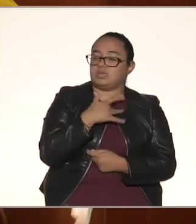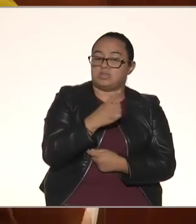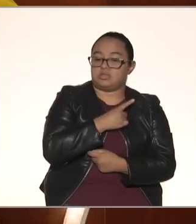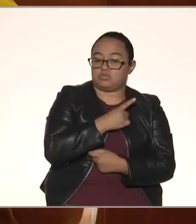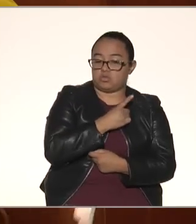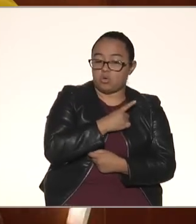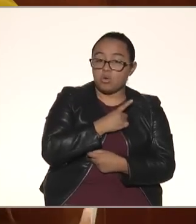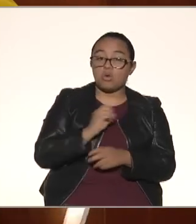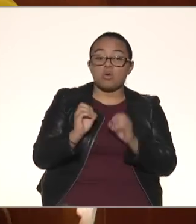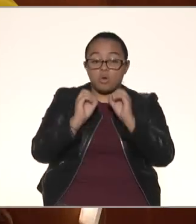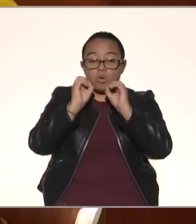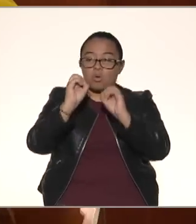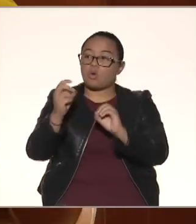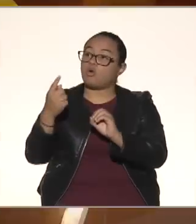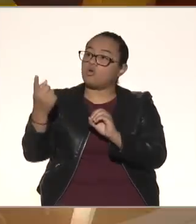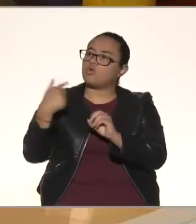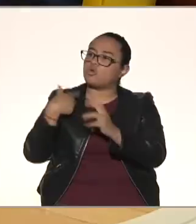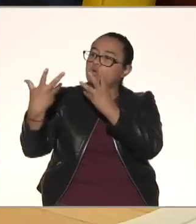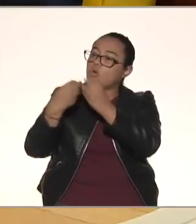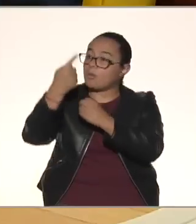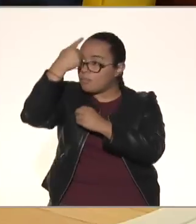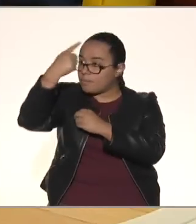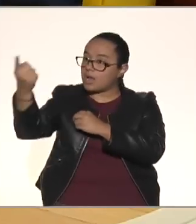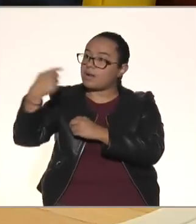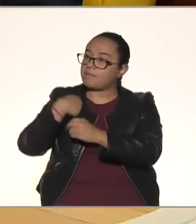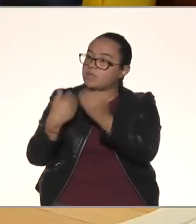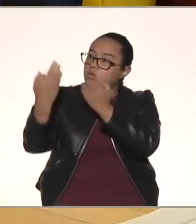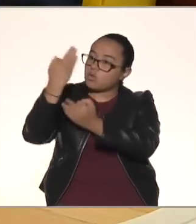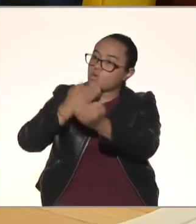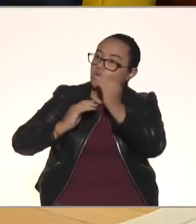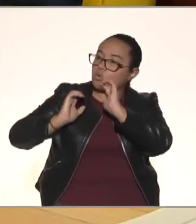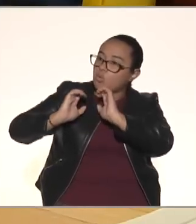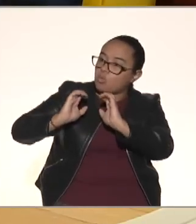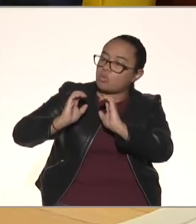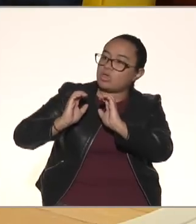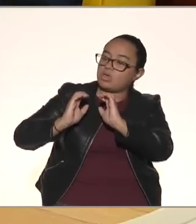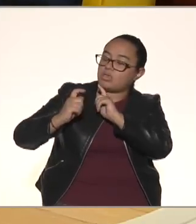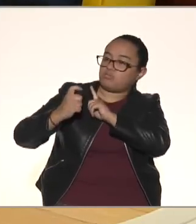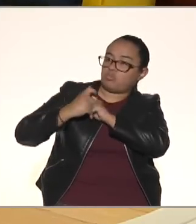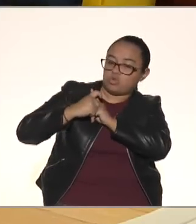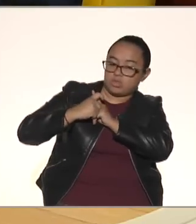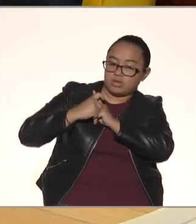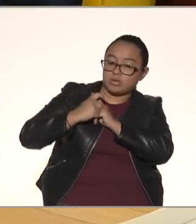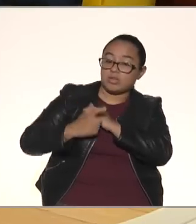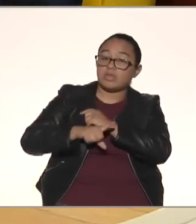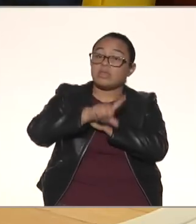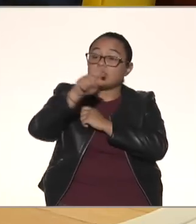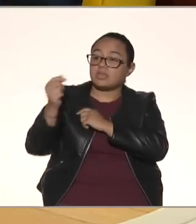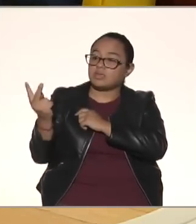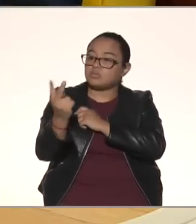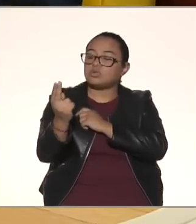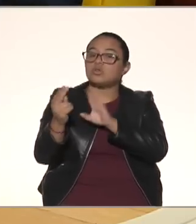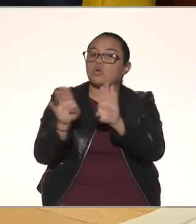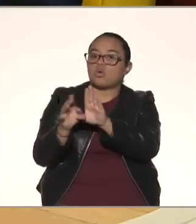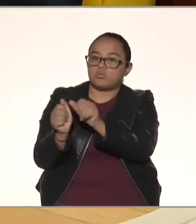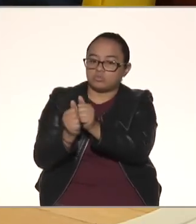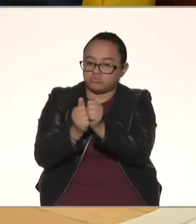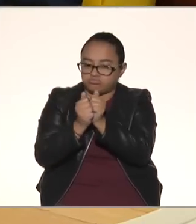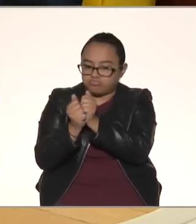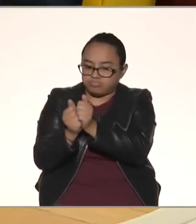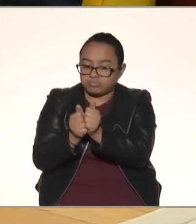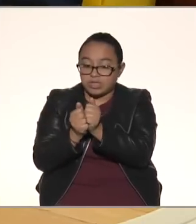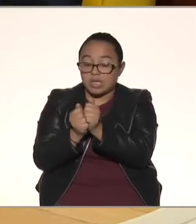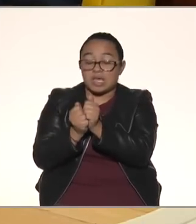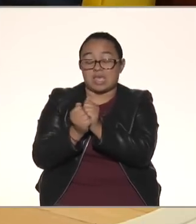que me cuides o para lo que sea. Y se hacen parejas justamente por apego. Desde